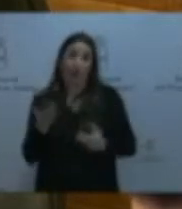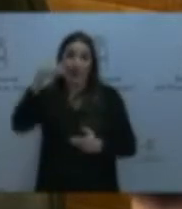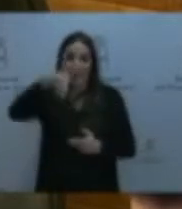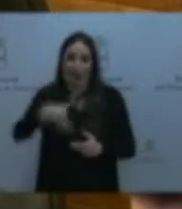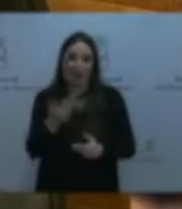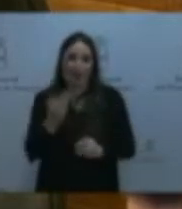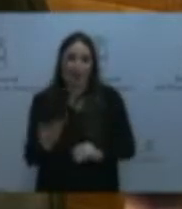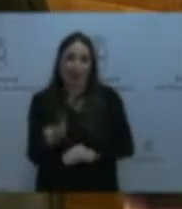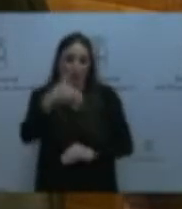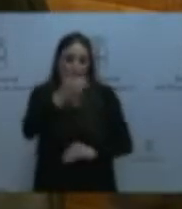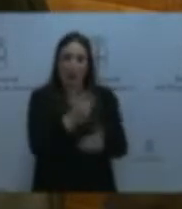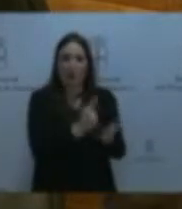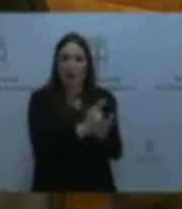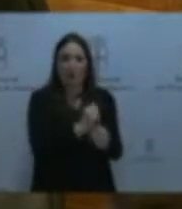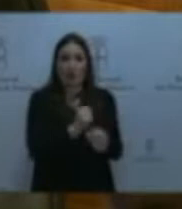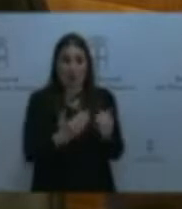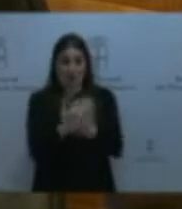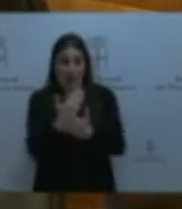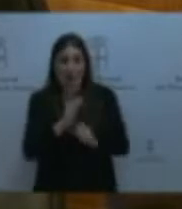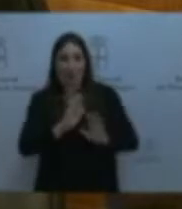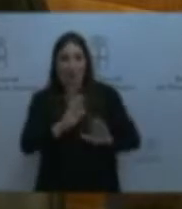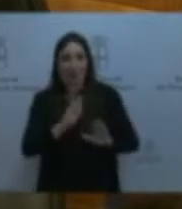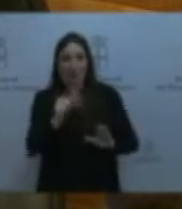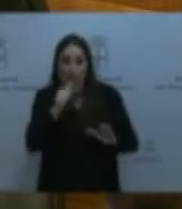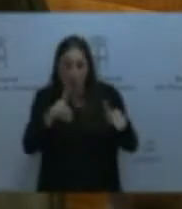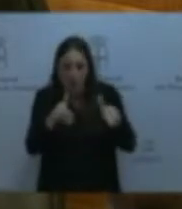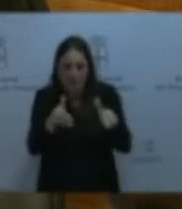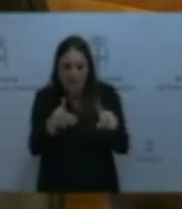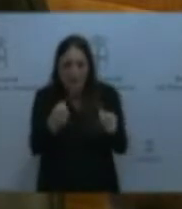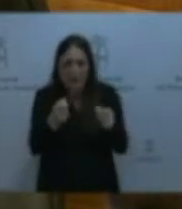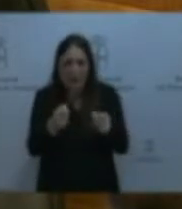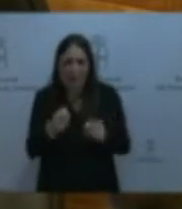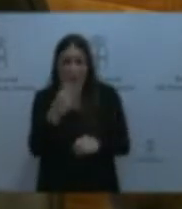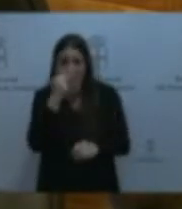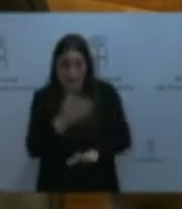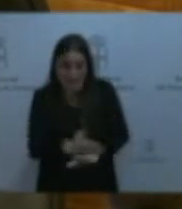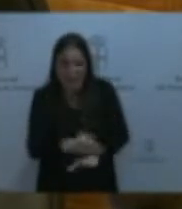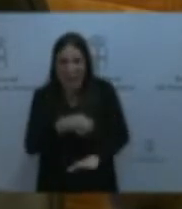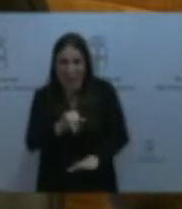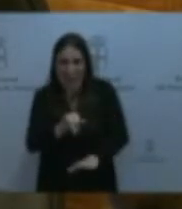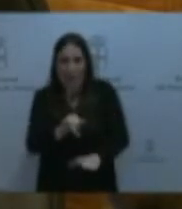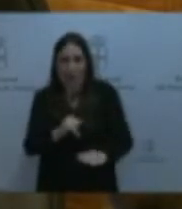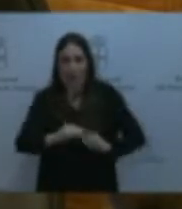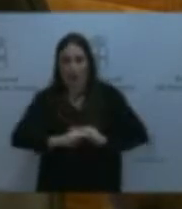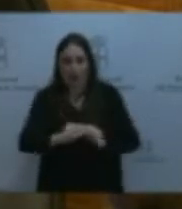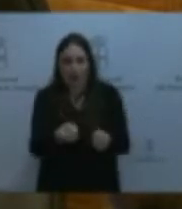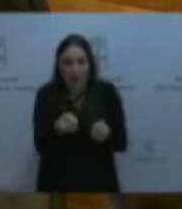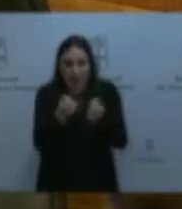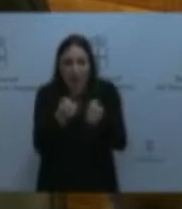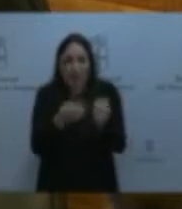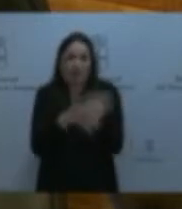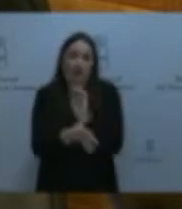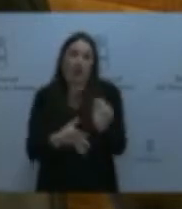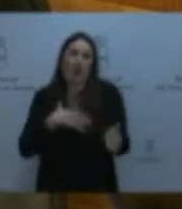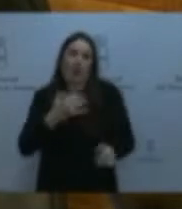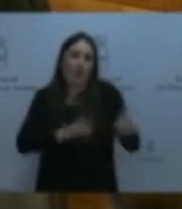esos días que estuvimos allí, vimos que el agua no llegaba a los tobillos. El caudal tan bajo podía suponer realmente un